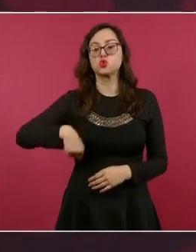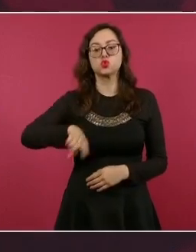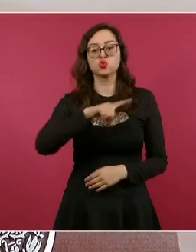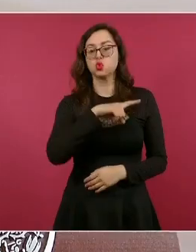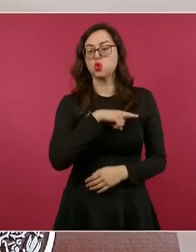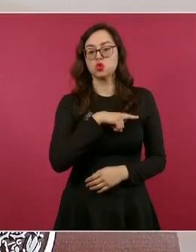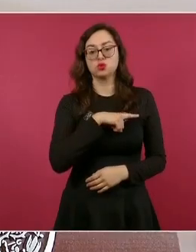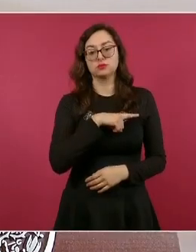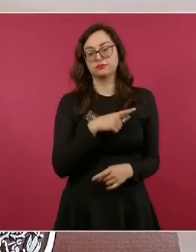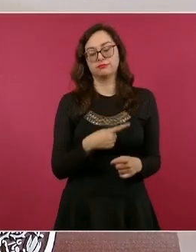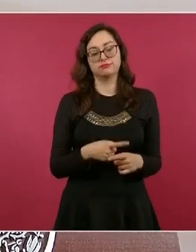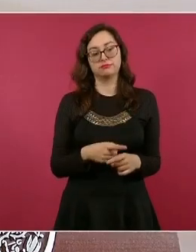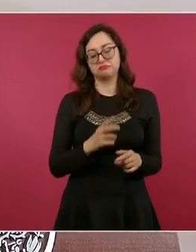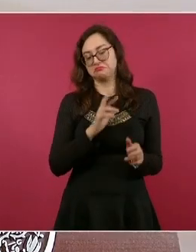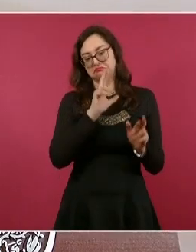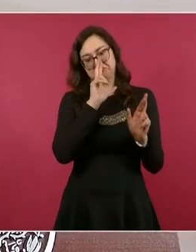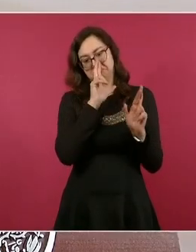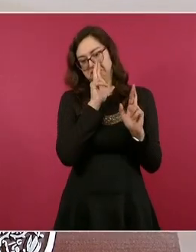respetara